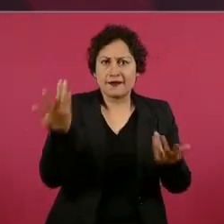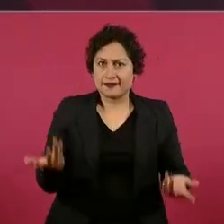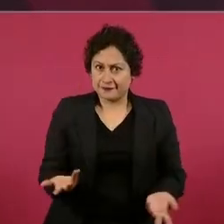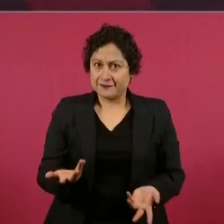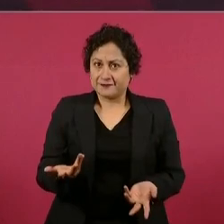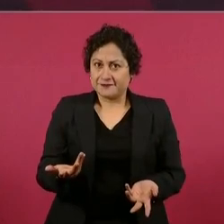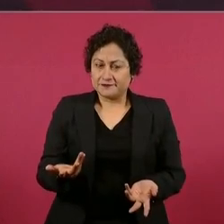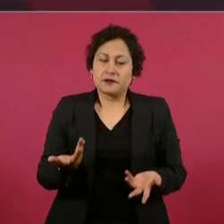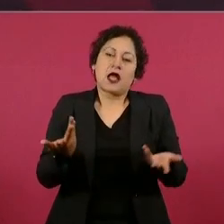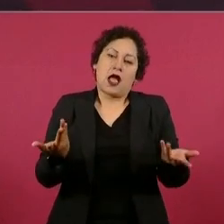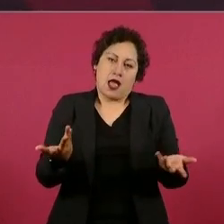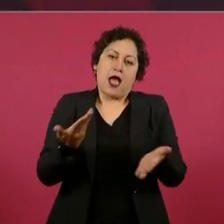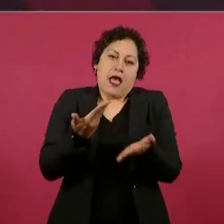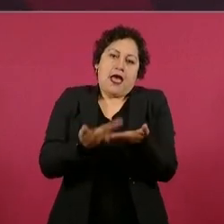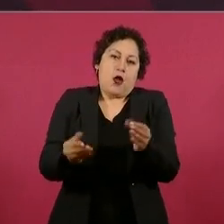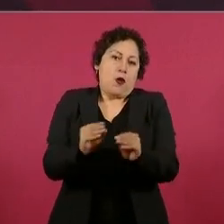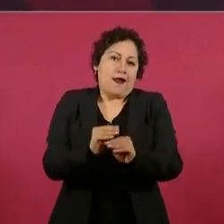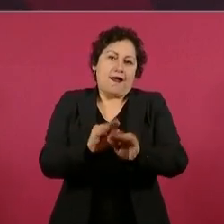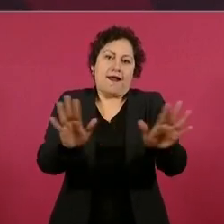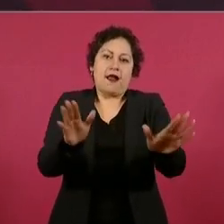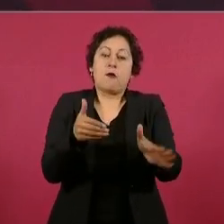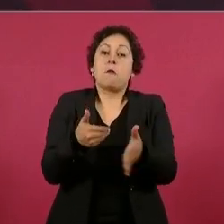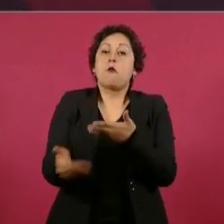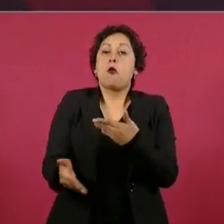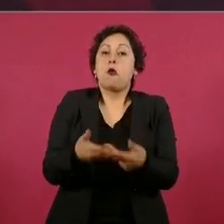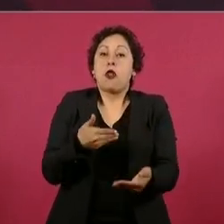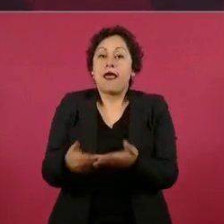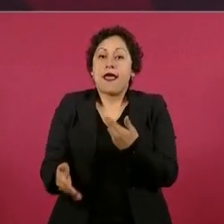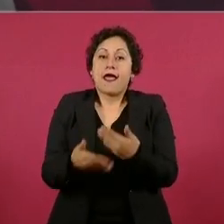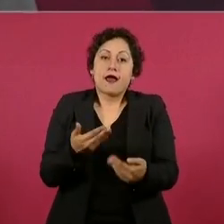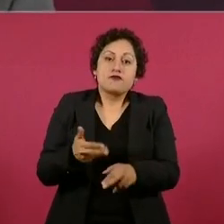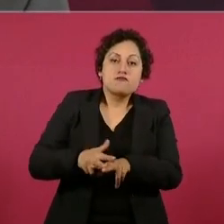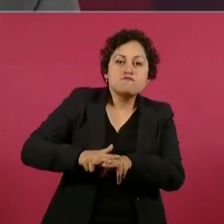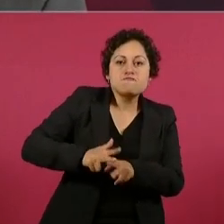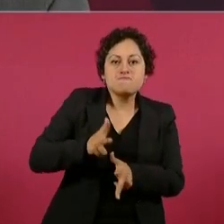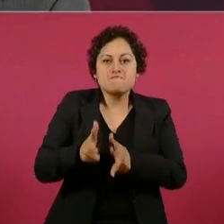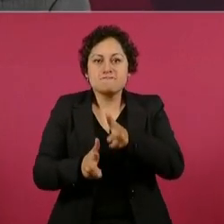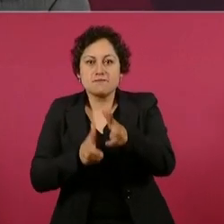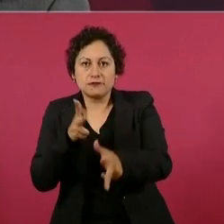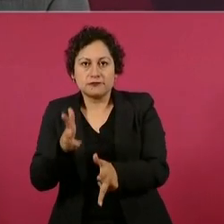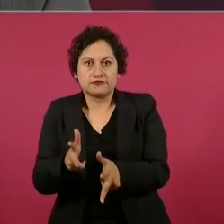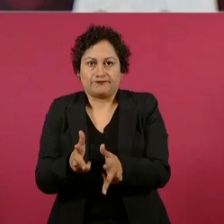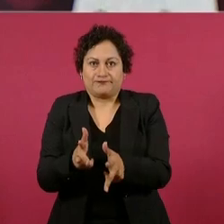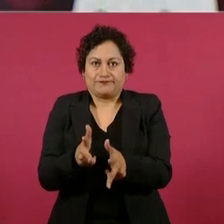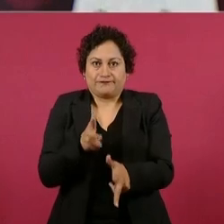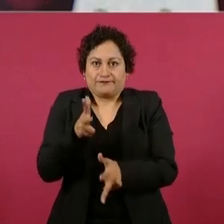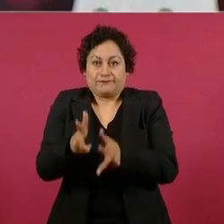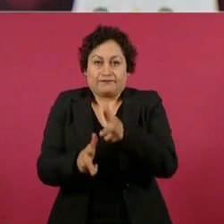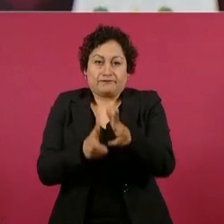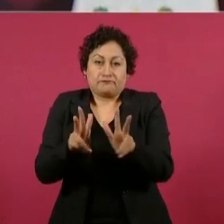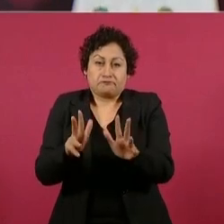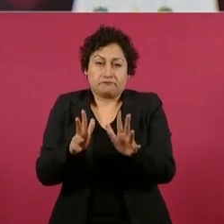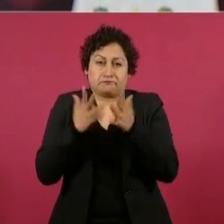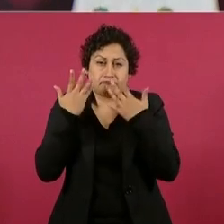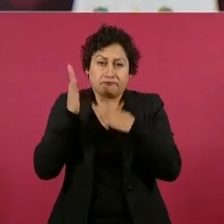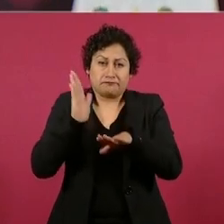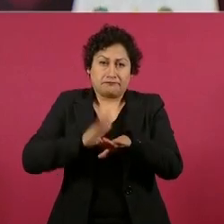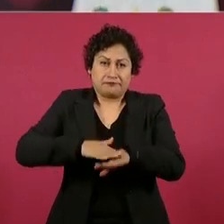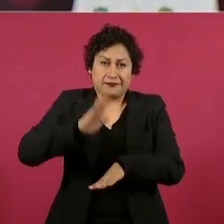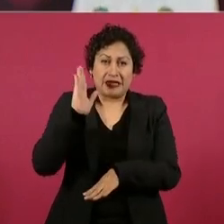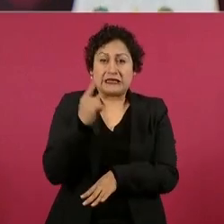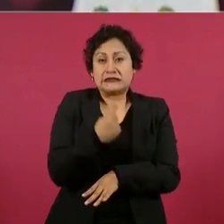trenes que se pueden desplazar a 150, 160 kilómetros por